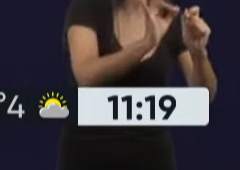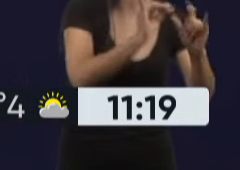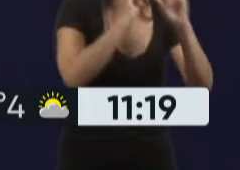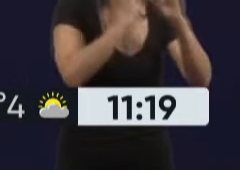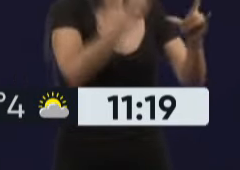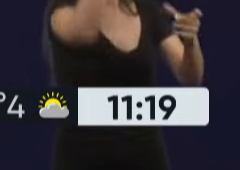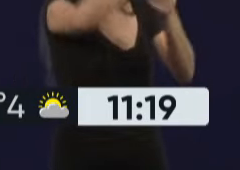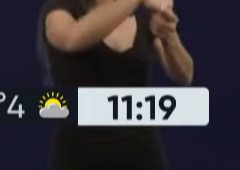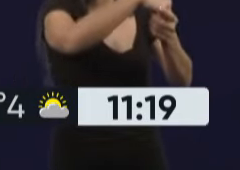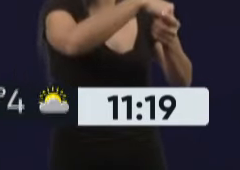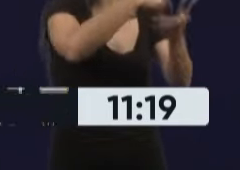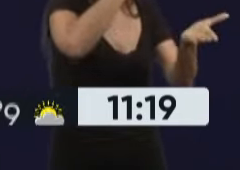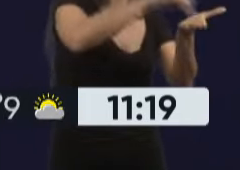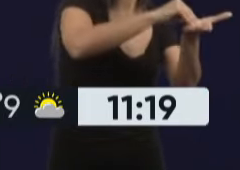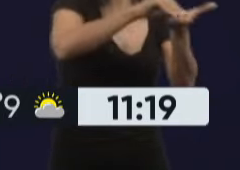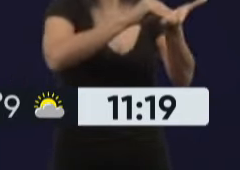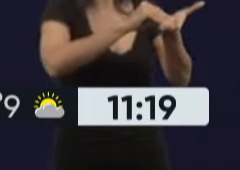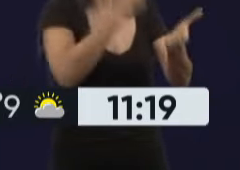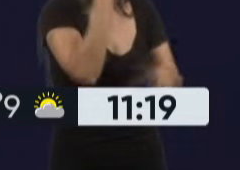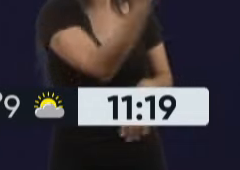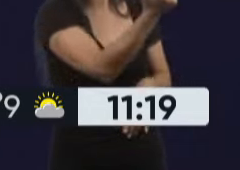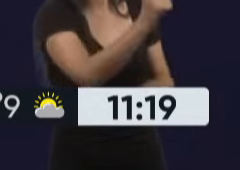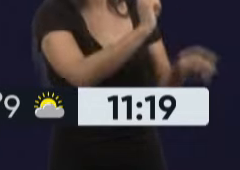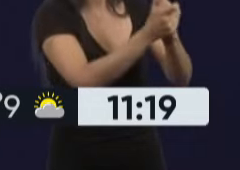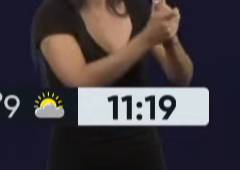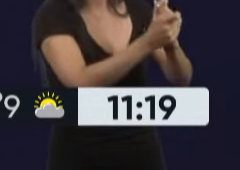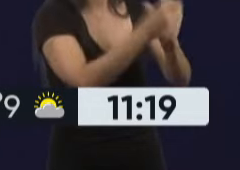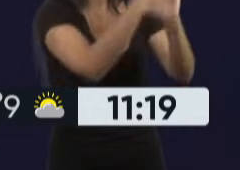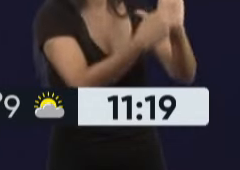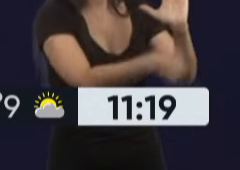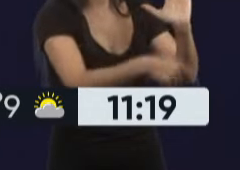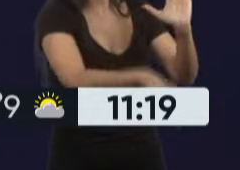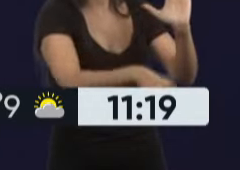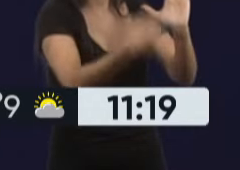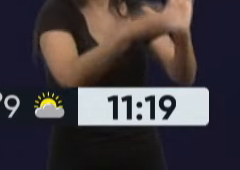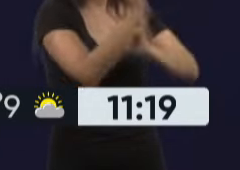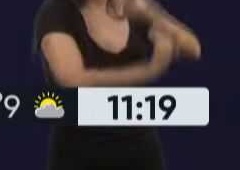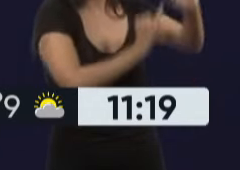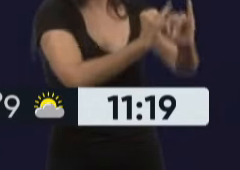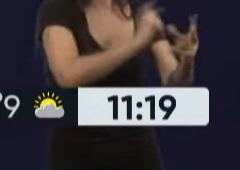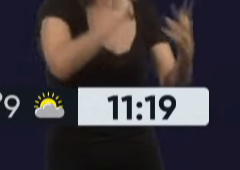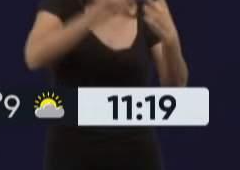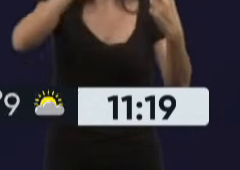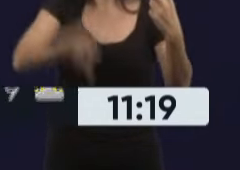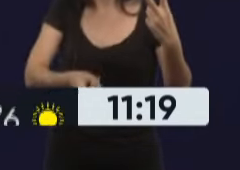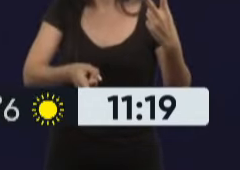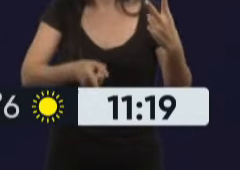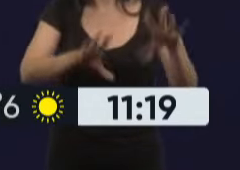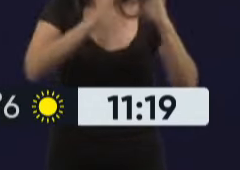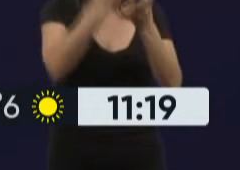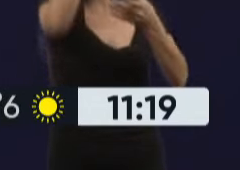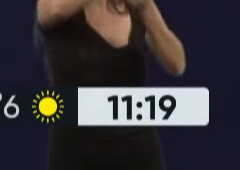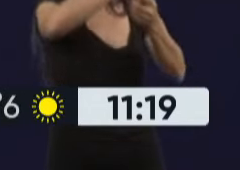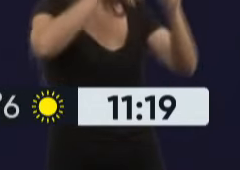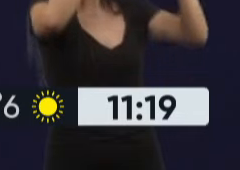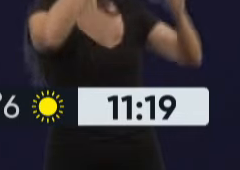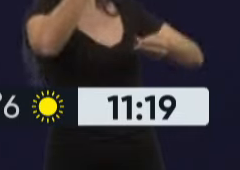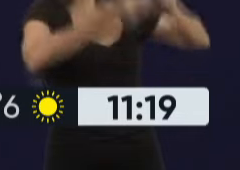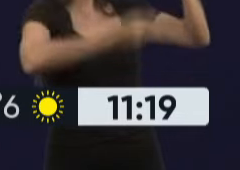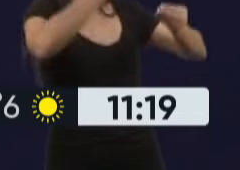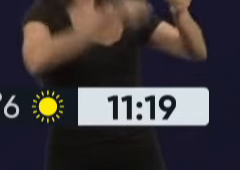legisladores Cuáles son las partidas que modificarse y también se apunta a que en todo el presupuesto vos me nombraste